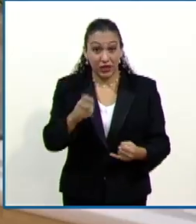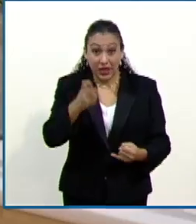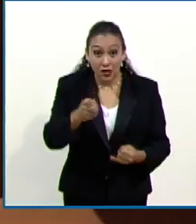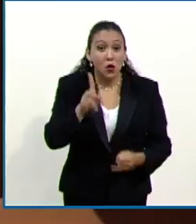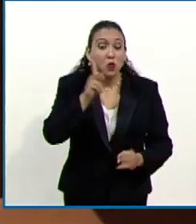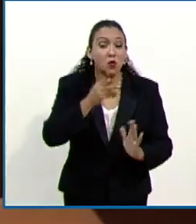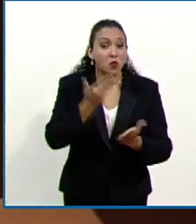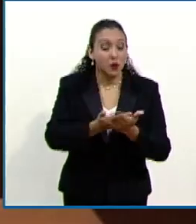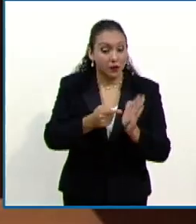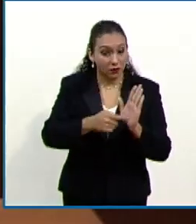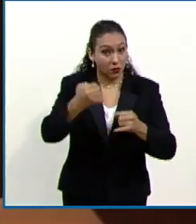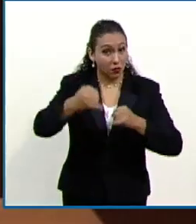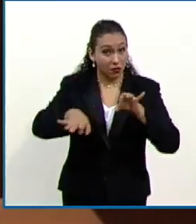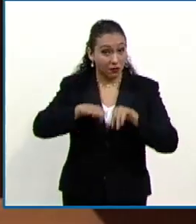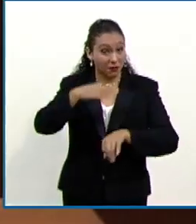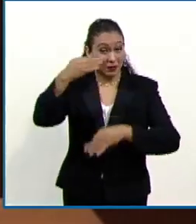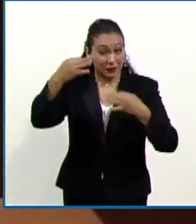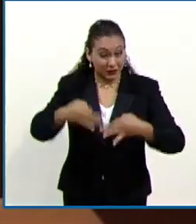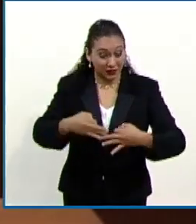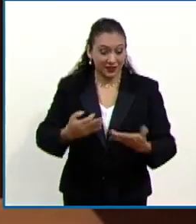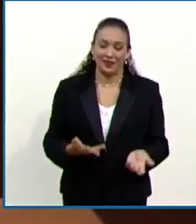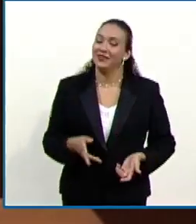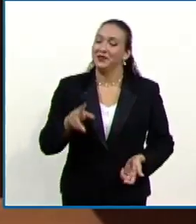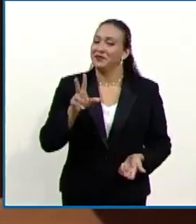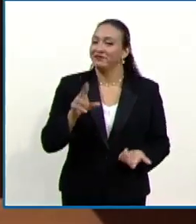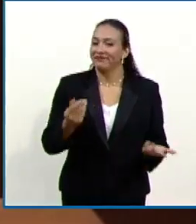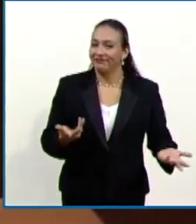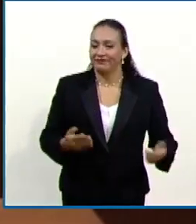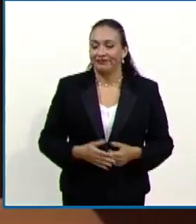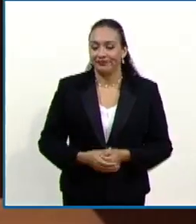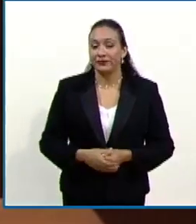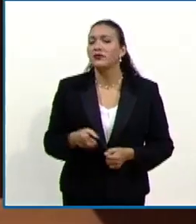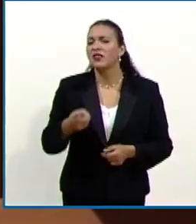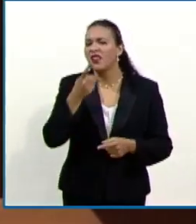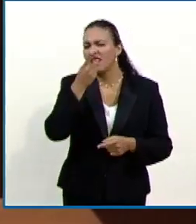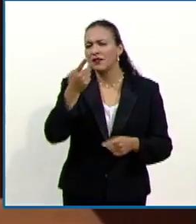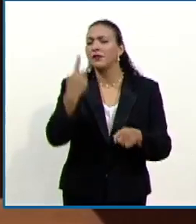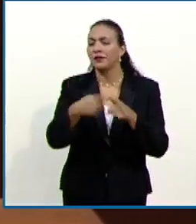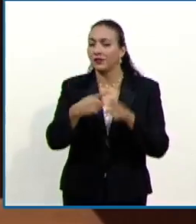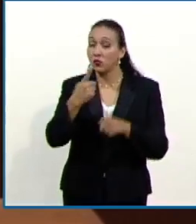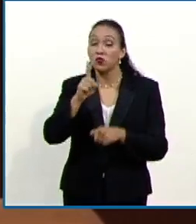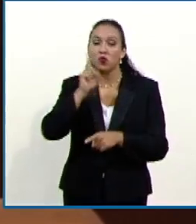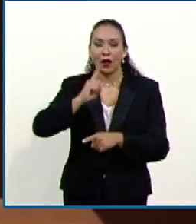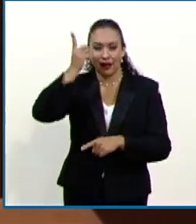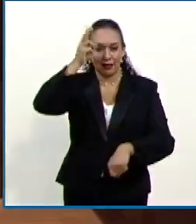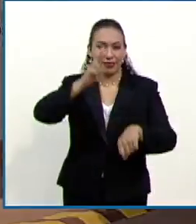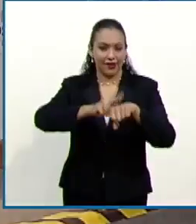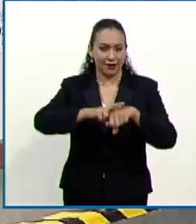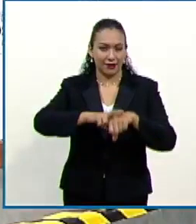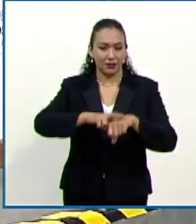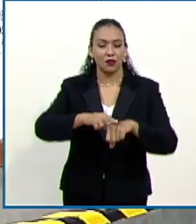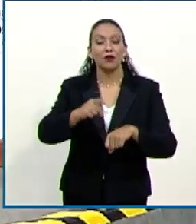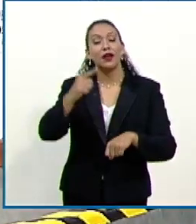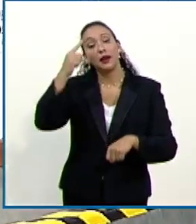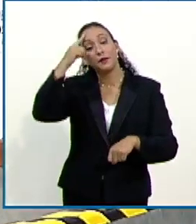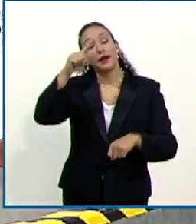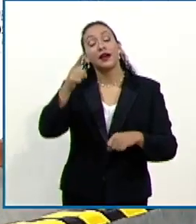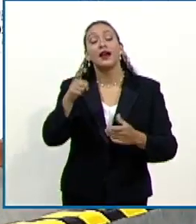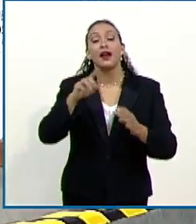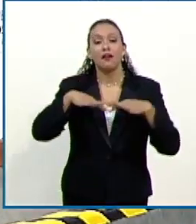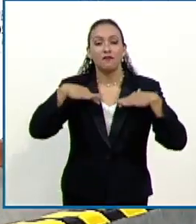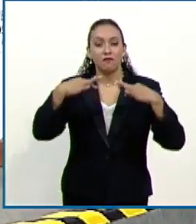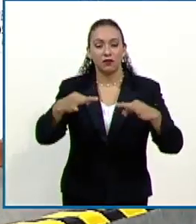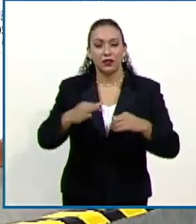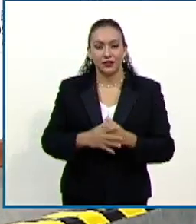avanzar en la democratización del Poder Judicial. Así lo señaló la directora ejecutiva de la Fundación para la Justicia,